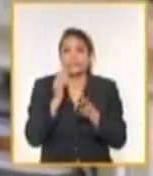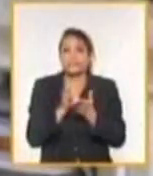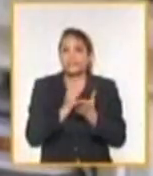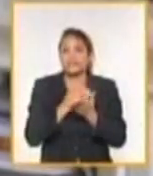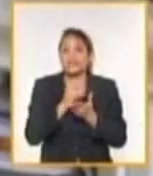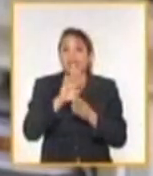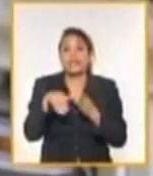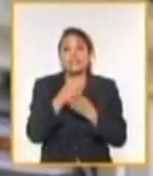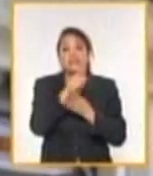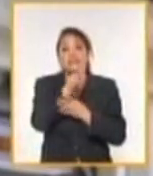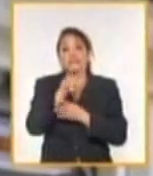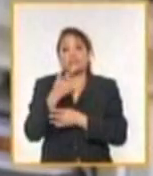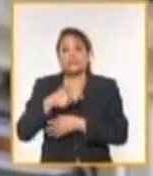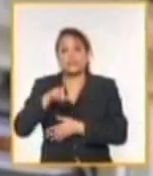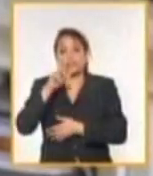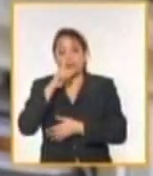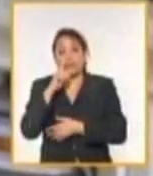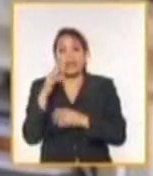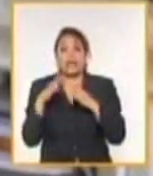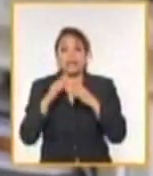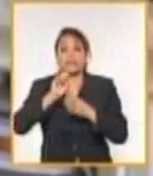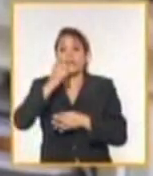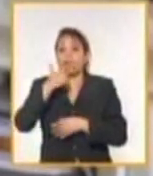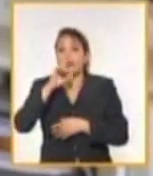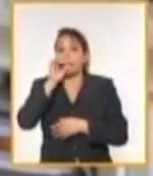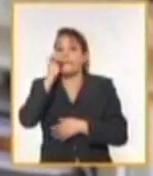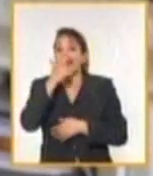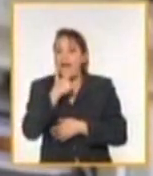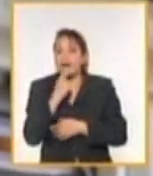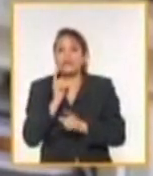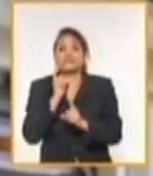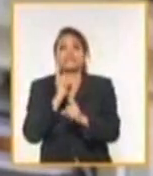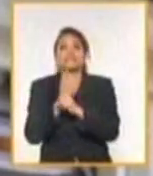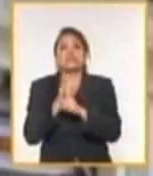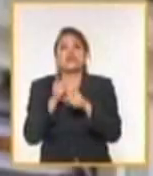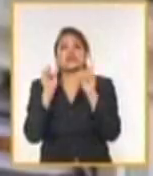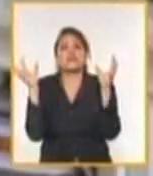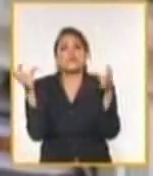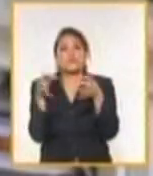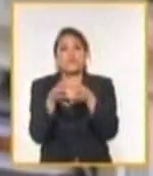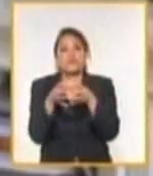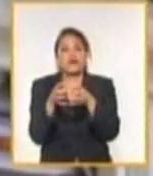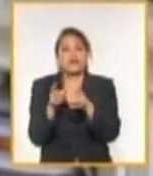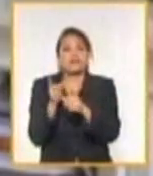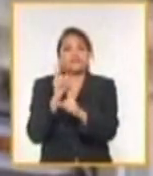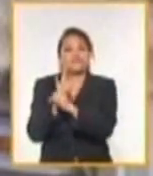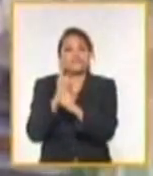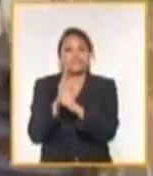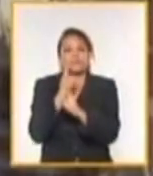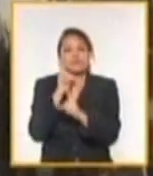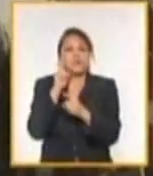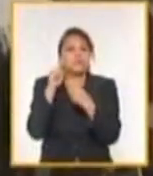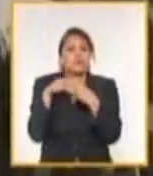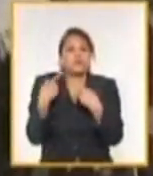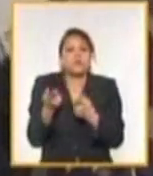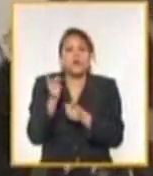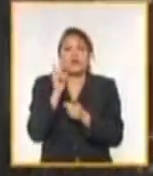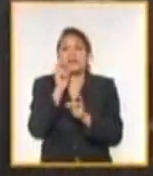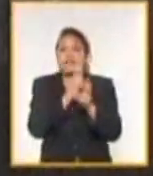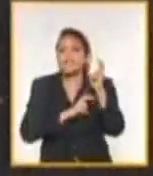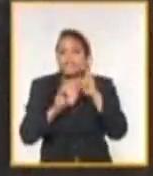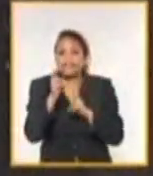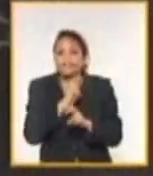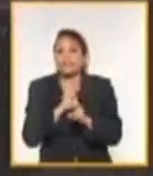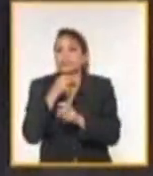de junio en la Casa del Alba tendrá lugar un encuentro para hablar, revisar y ver